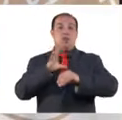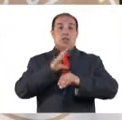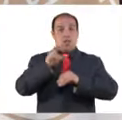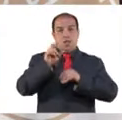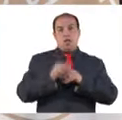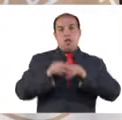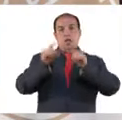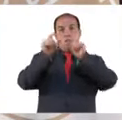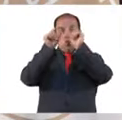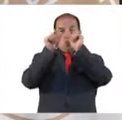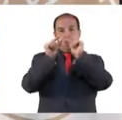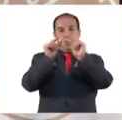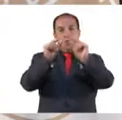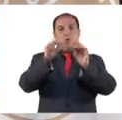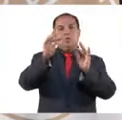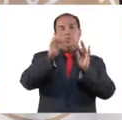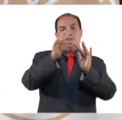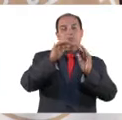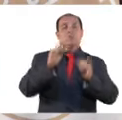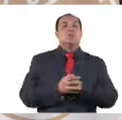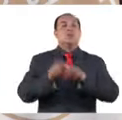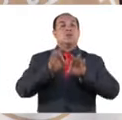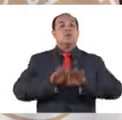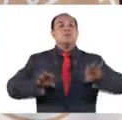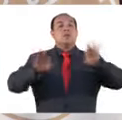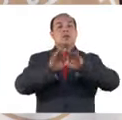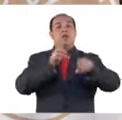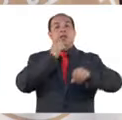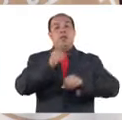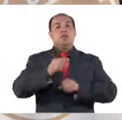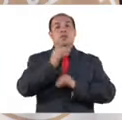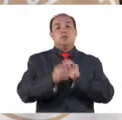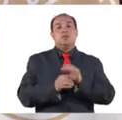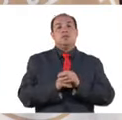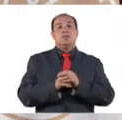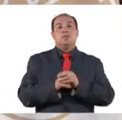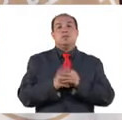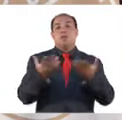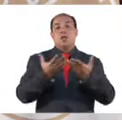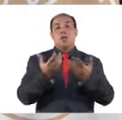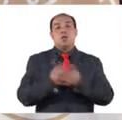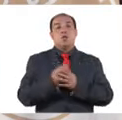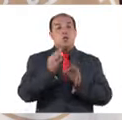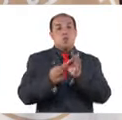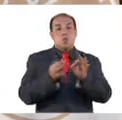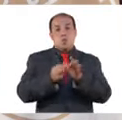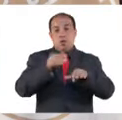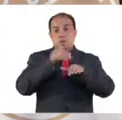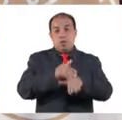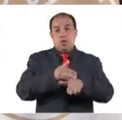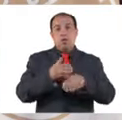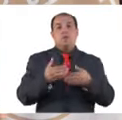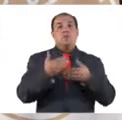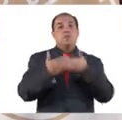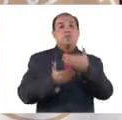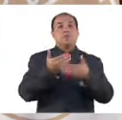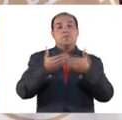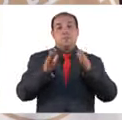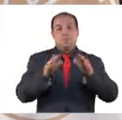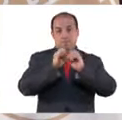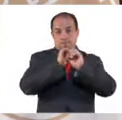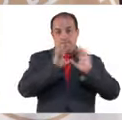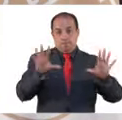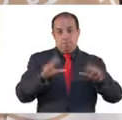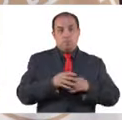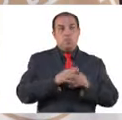que sí, digamos, es importante decirlo, se cumplieron todas las características de un proceso abierto, transparente, participó la empresa, estaba en condiciones